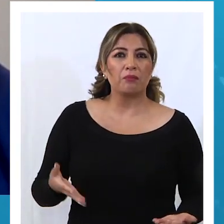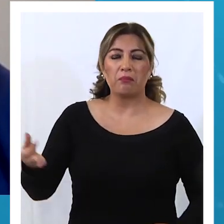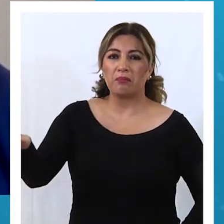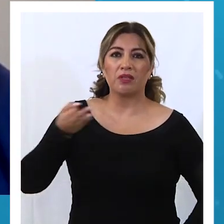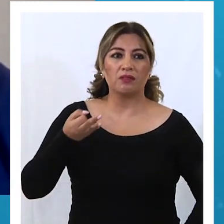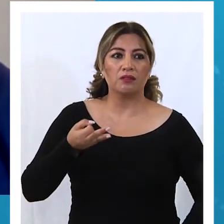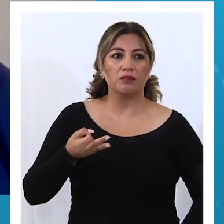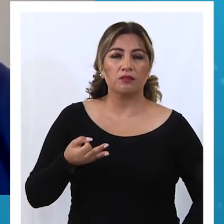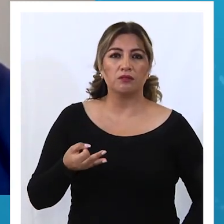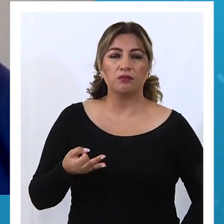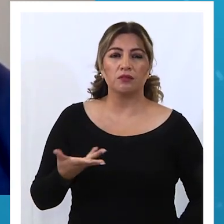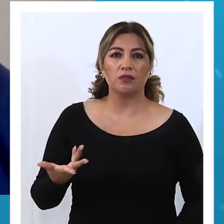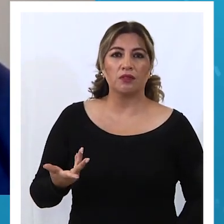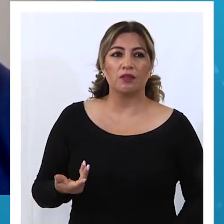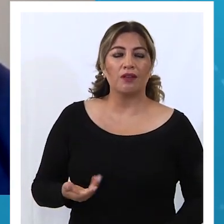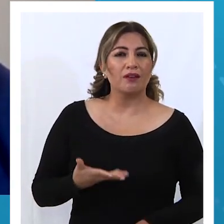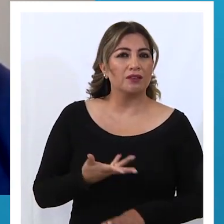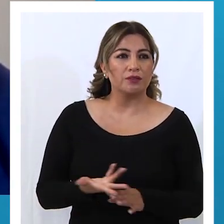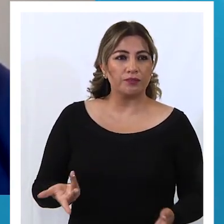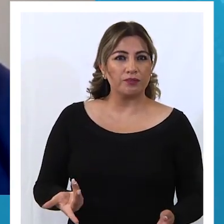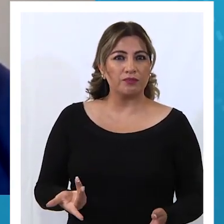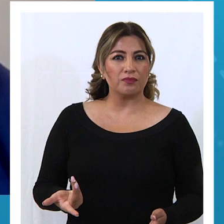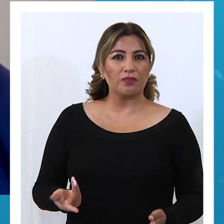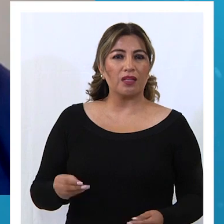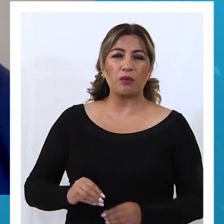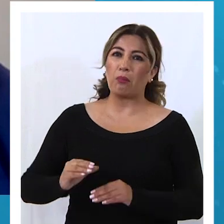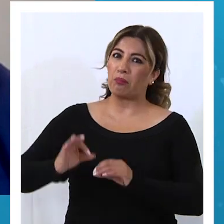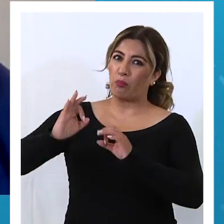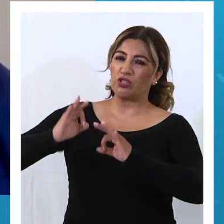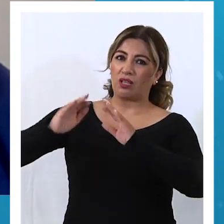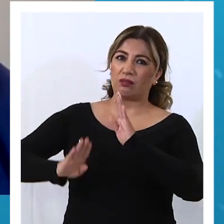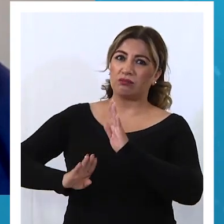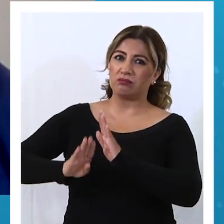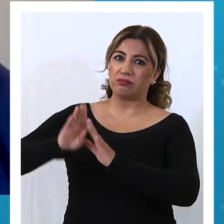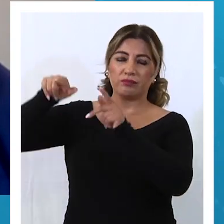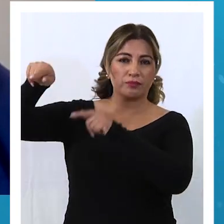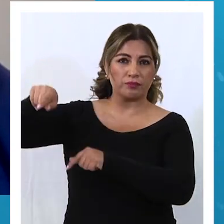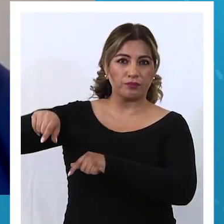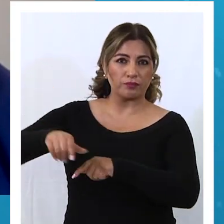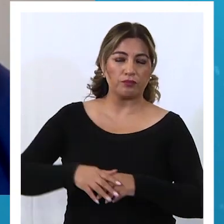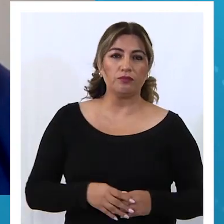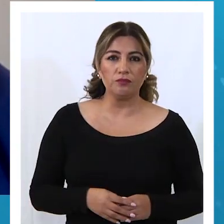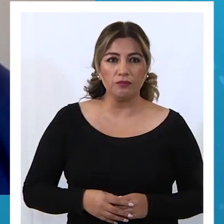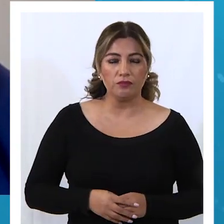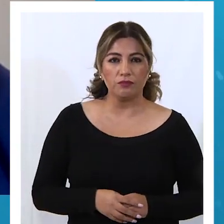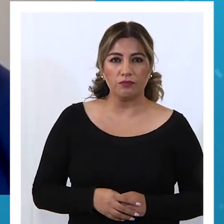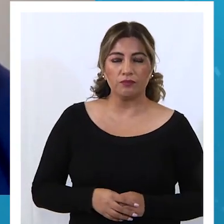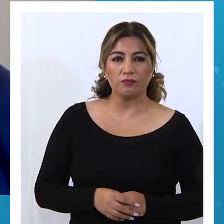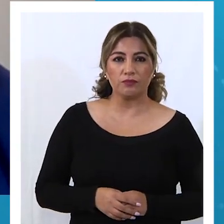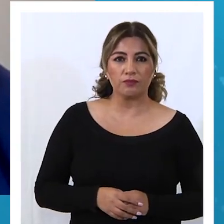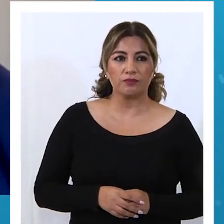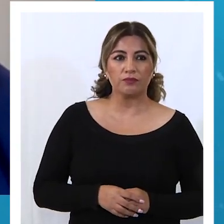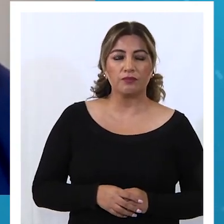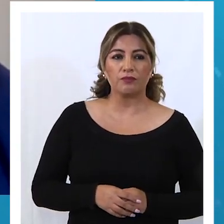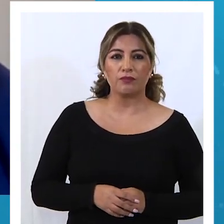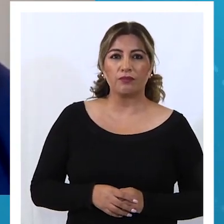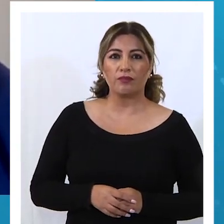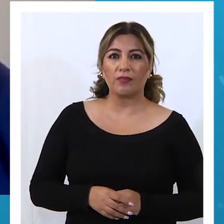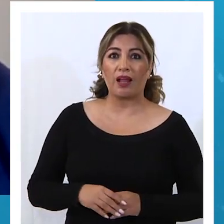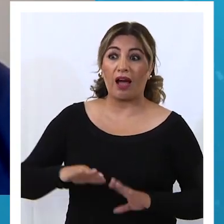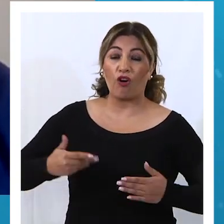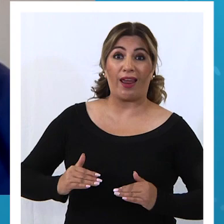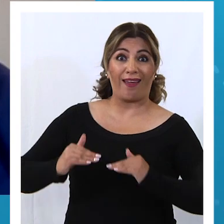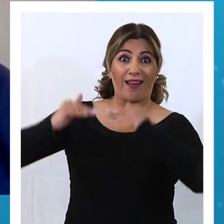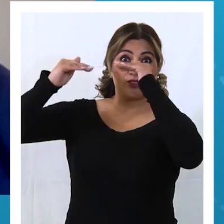dicen, claro, tenemos más fallecidos, pero es porque se acumulan de una sola vez. Eh, entonces es